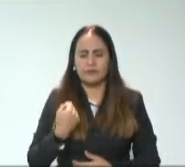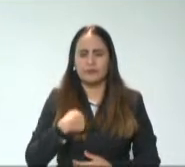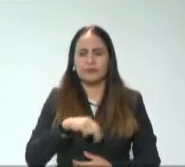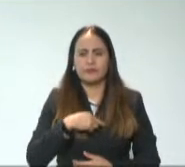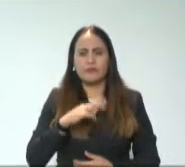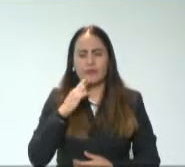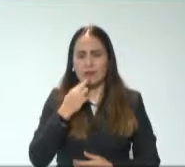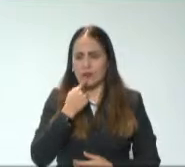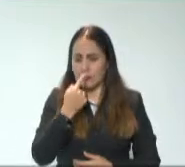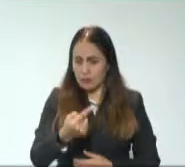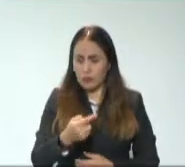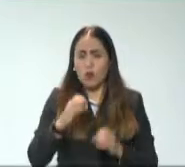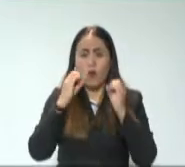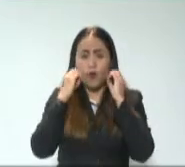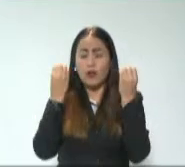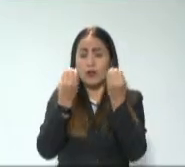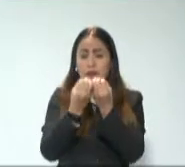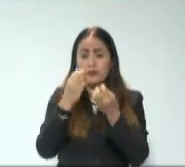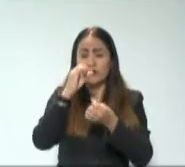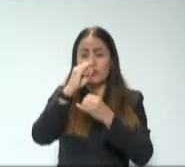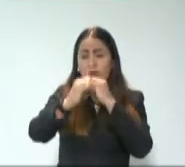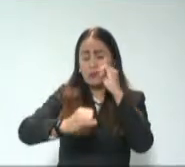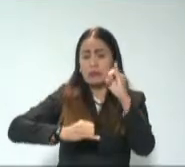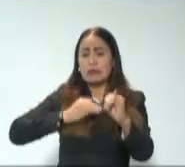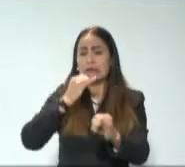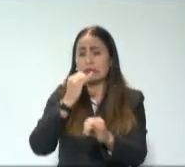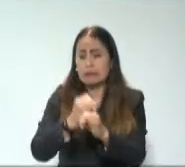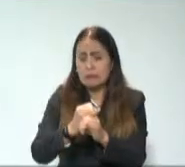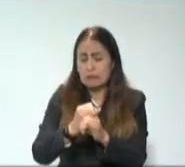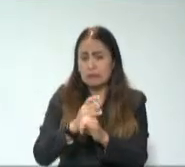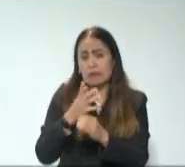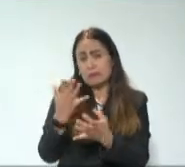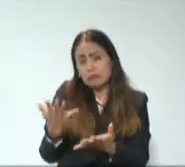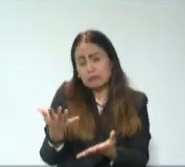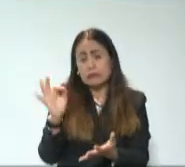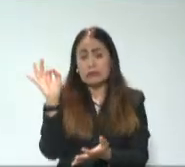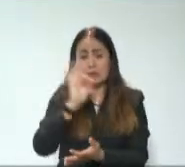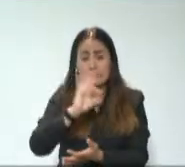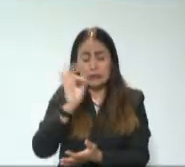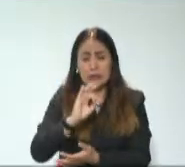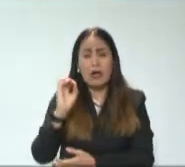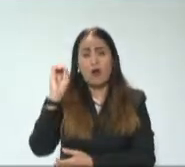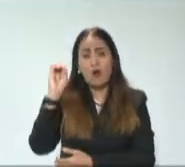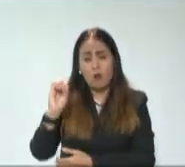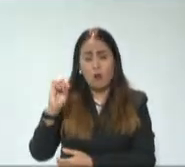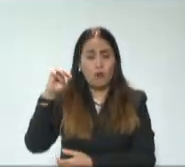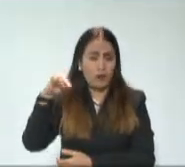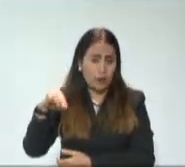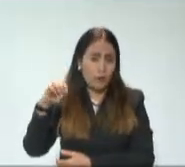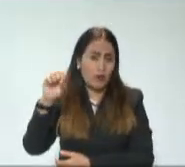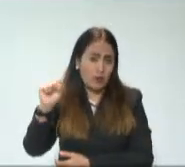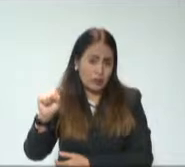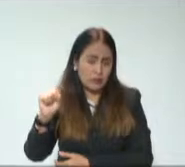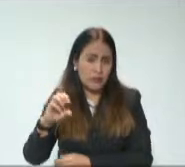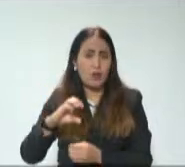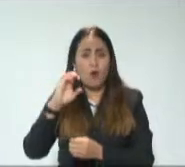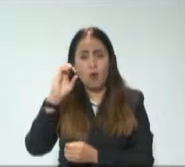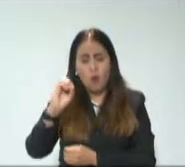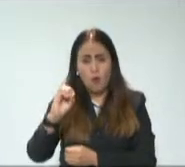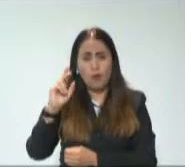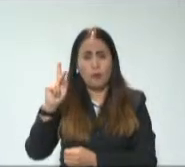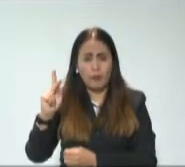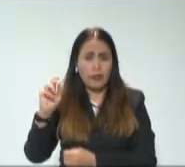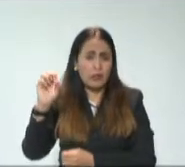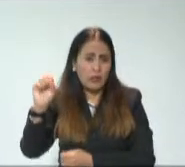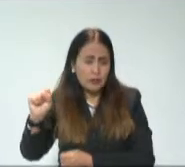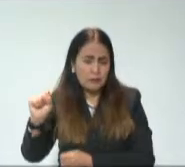las organizaciones internacionales asumo que una de las primariamente identificadas es la Organización Mundial de la Salud y la organización Panamericana de la